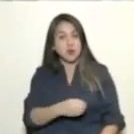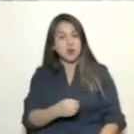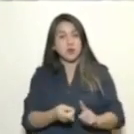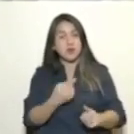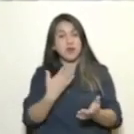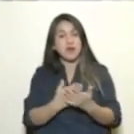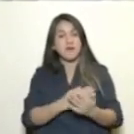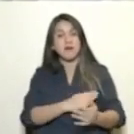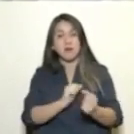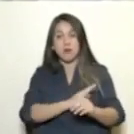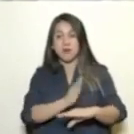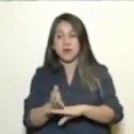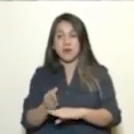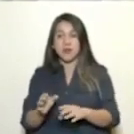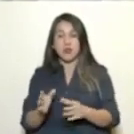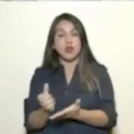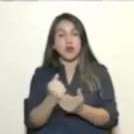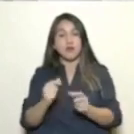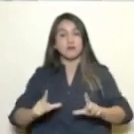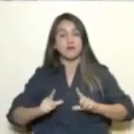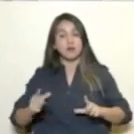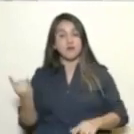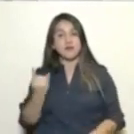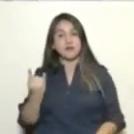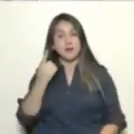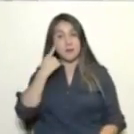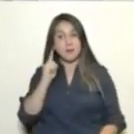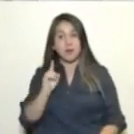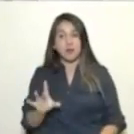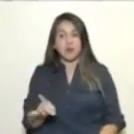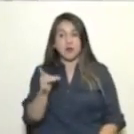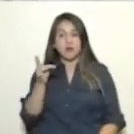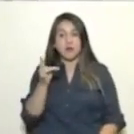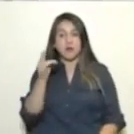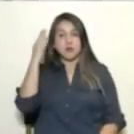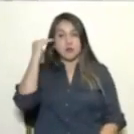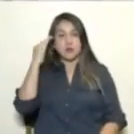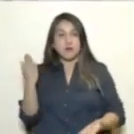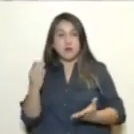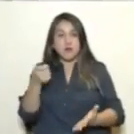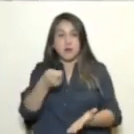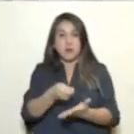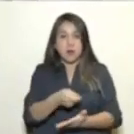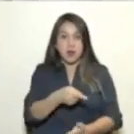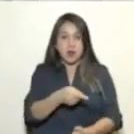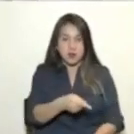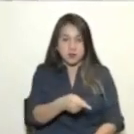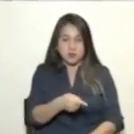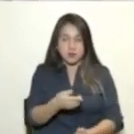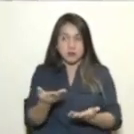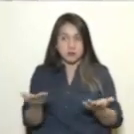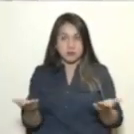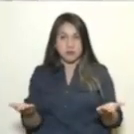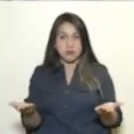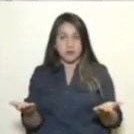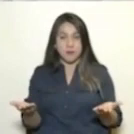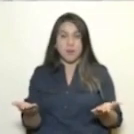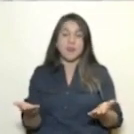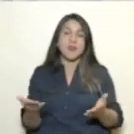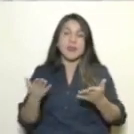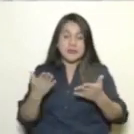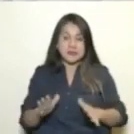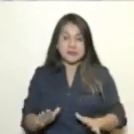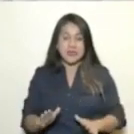a la universidad. Pero descubrió que no tenía cómo pagar eso. Entonces, él que